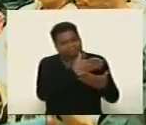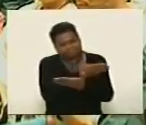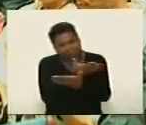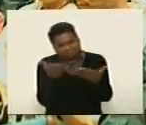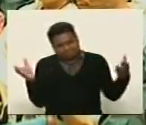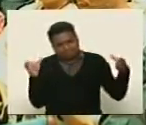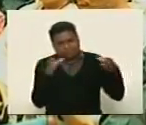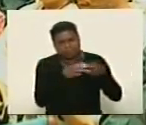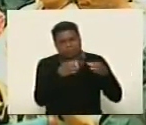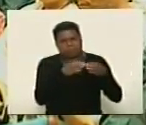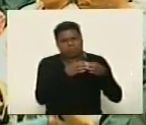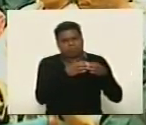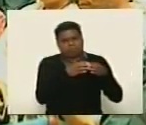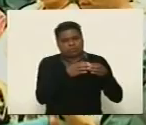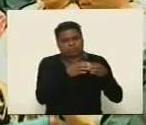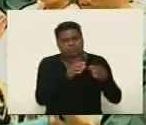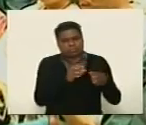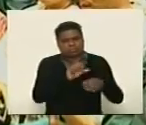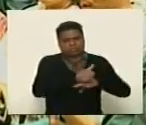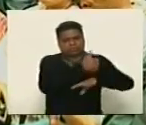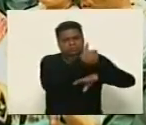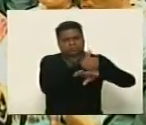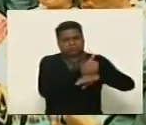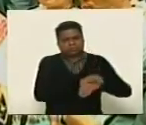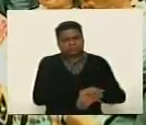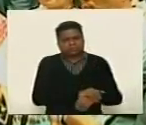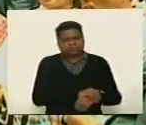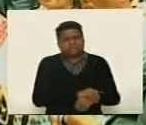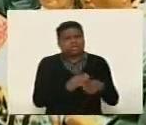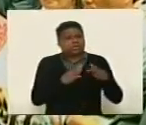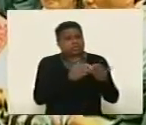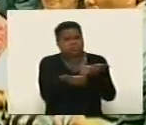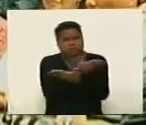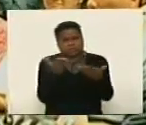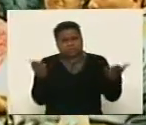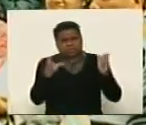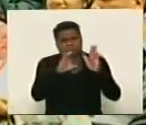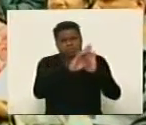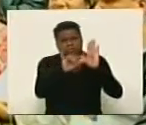Directiva, compañeros, camaradas, compañeras constituyentes.